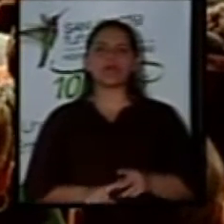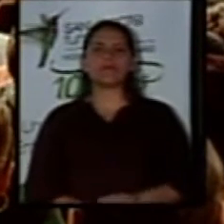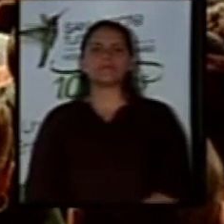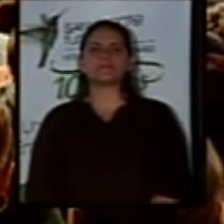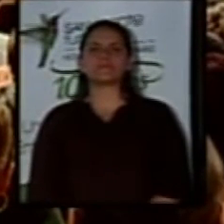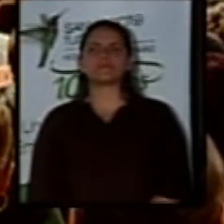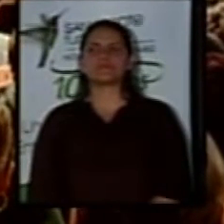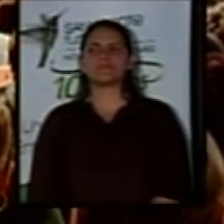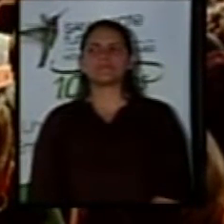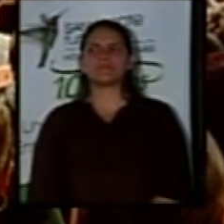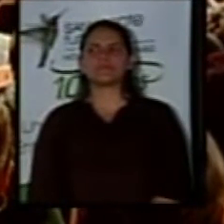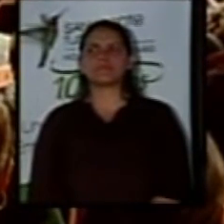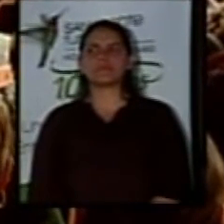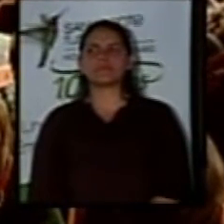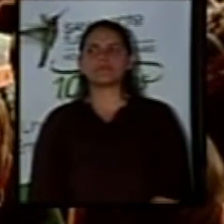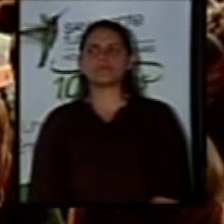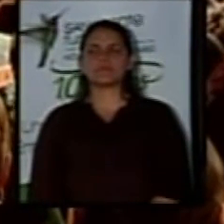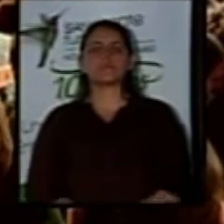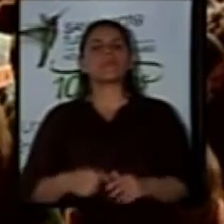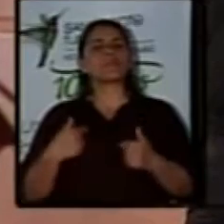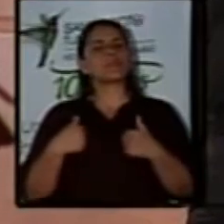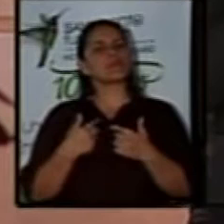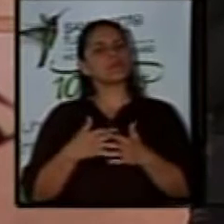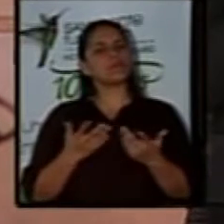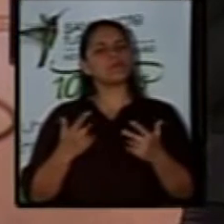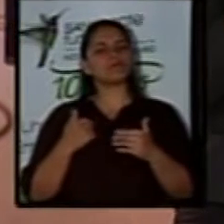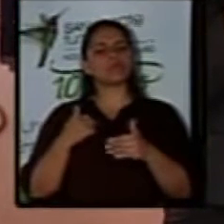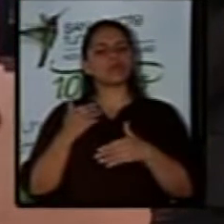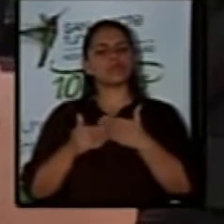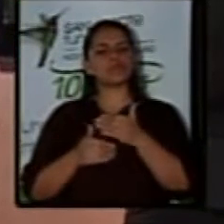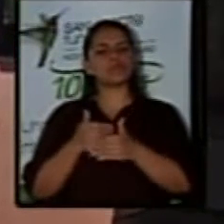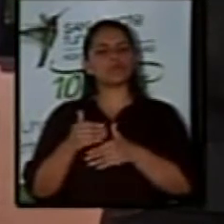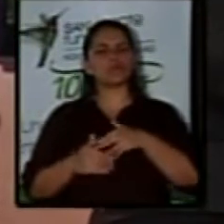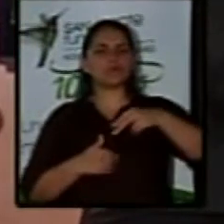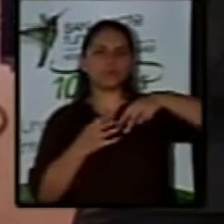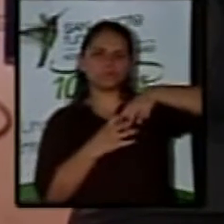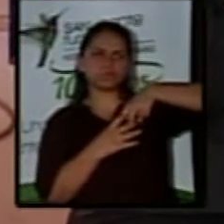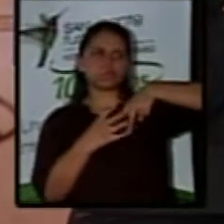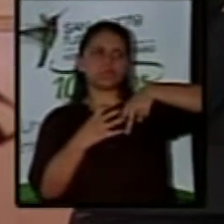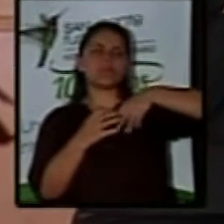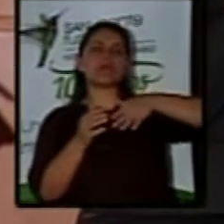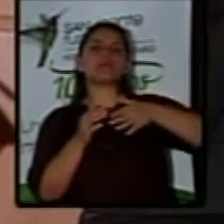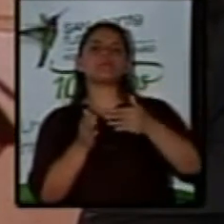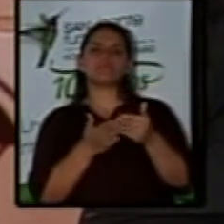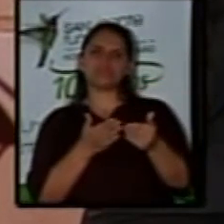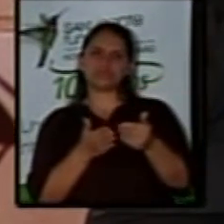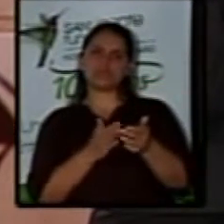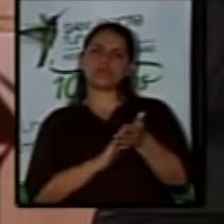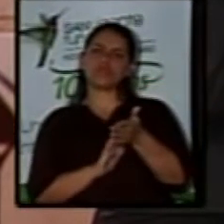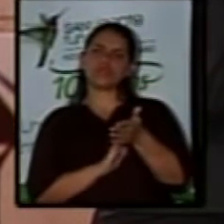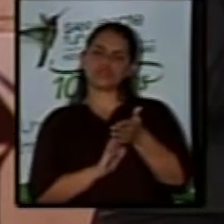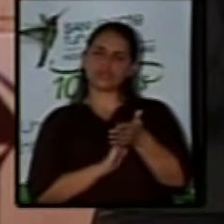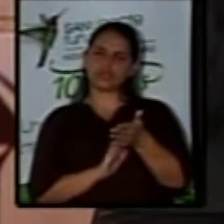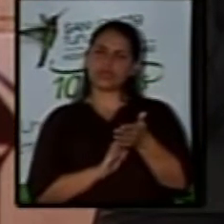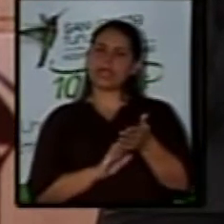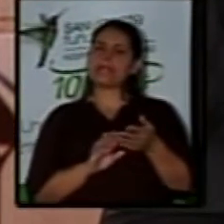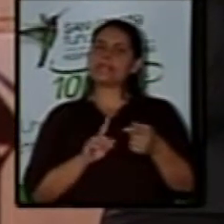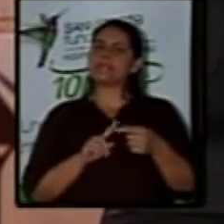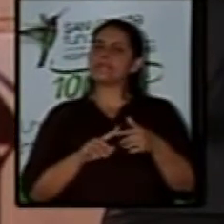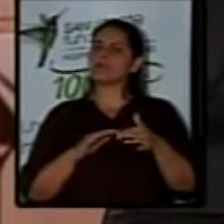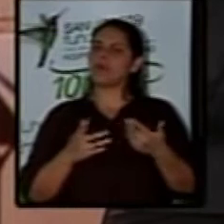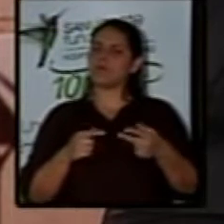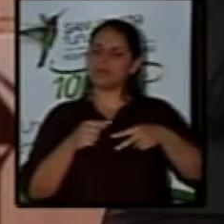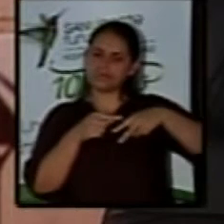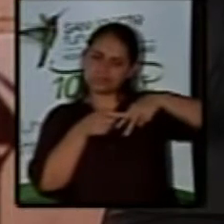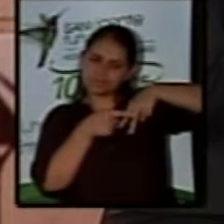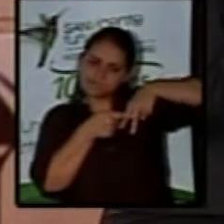en estas venas dañadas. También mejoran el proceso inflamatorio que les mencioné y mejoran el drenaje